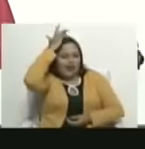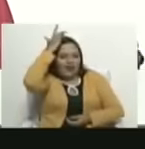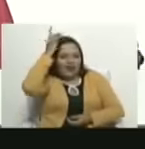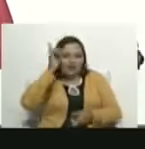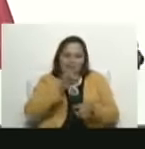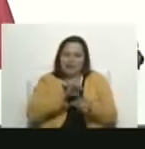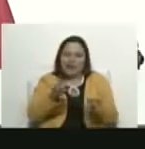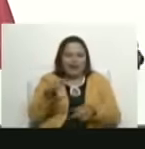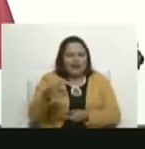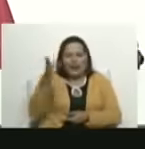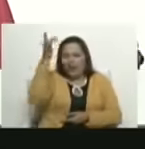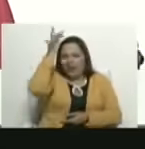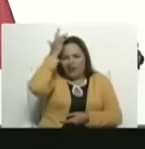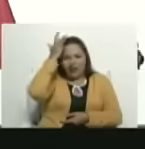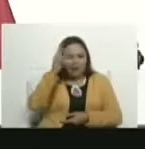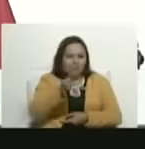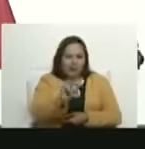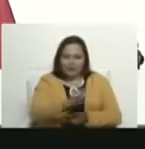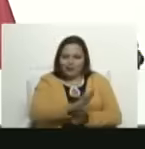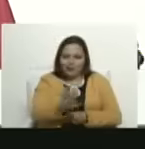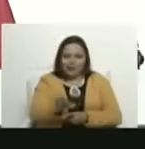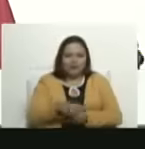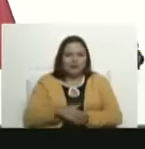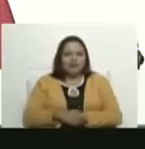Eso no es un ejercicio de ingenuidad.